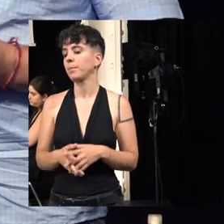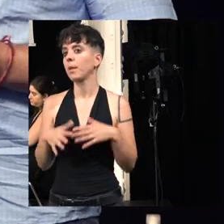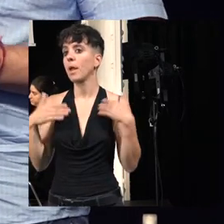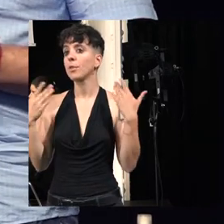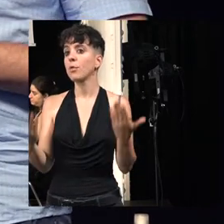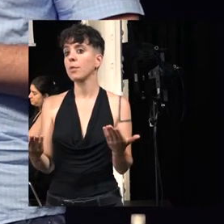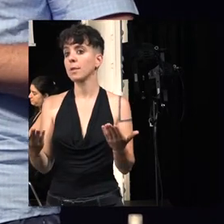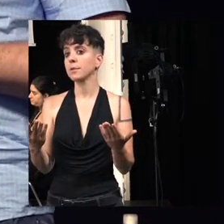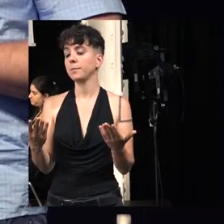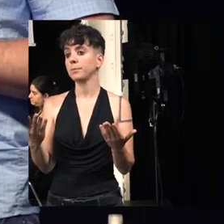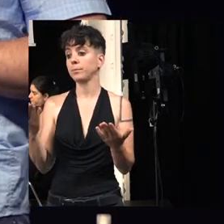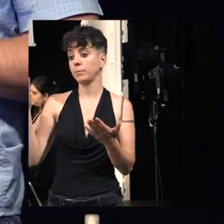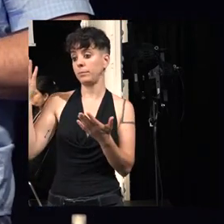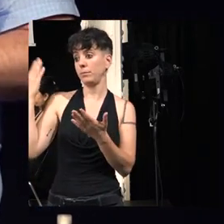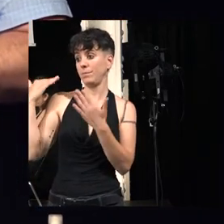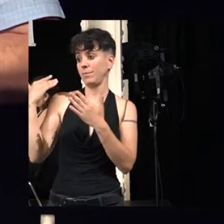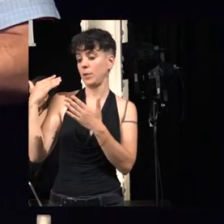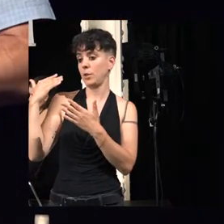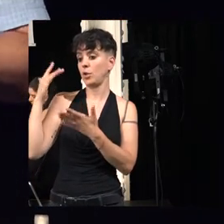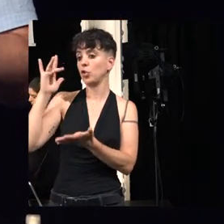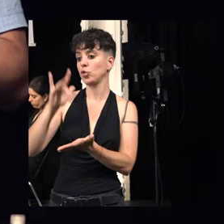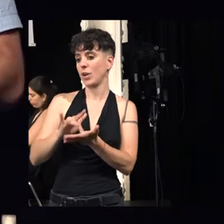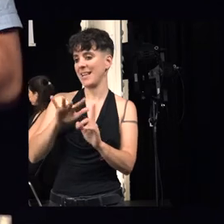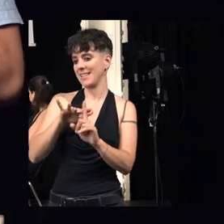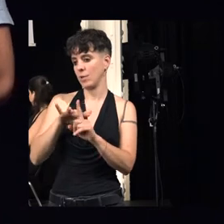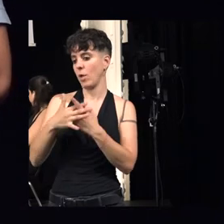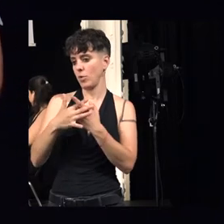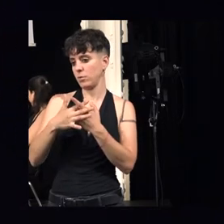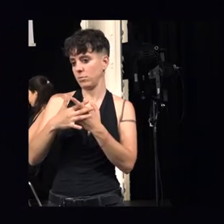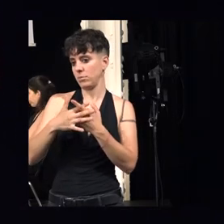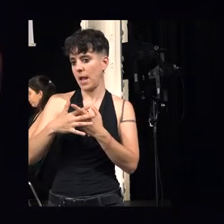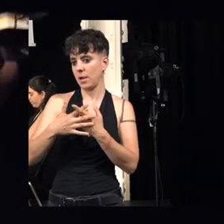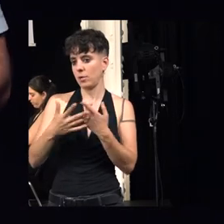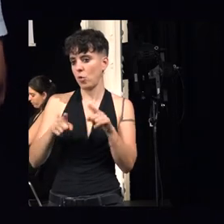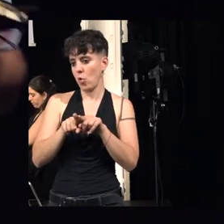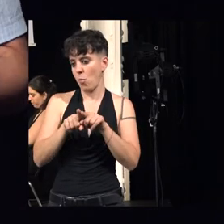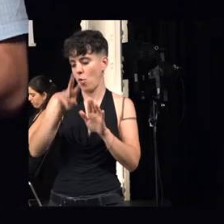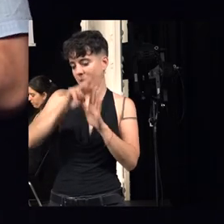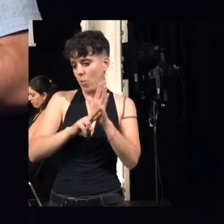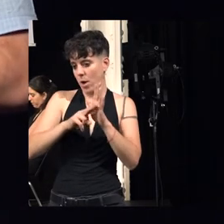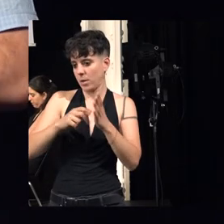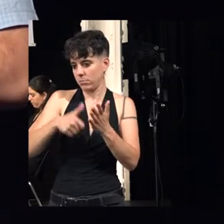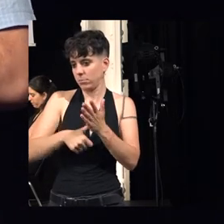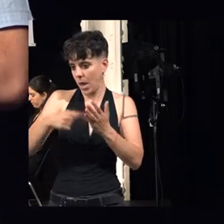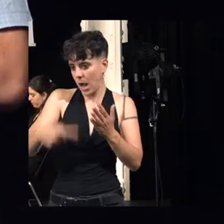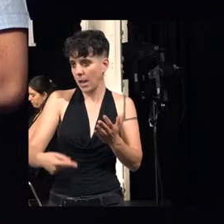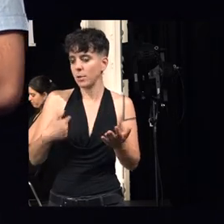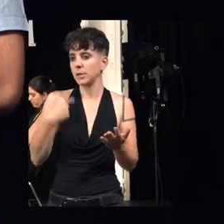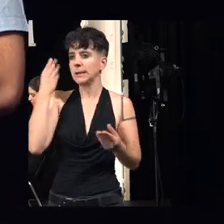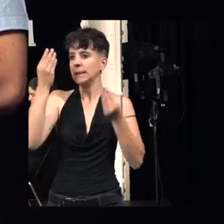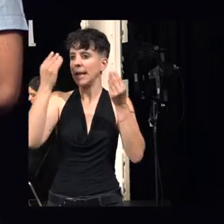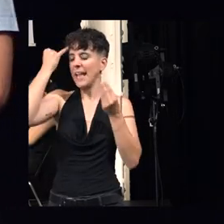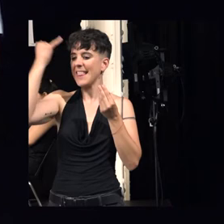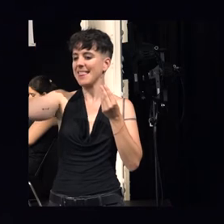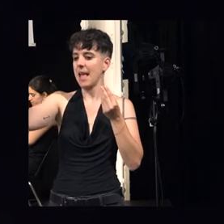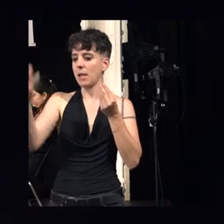Entonces, en algún momento de mi irregularidad, aparece la idea de generar algo que se transformó